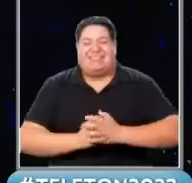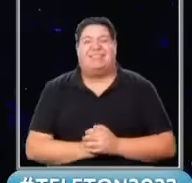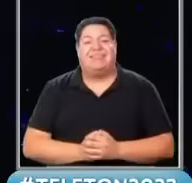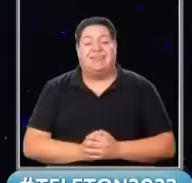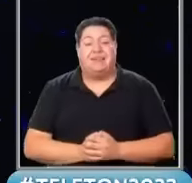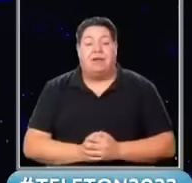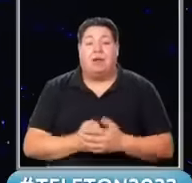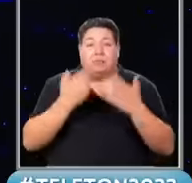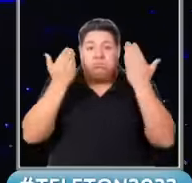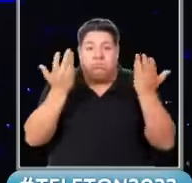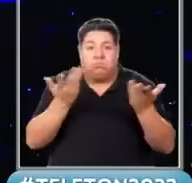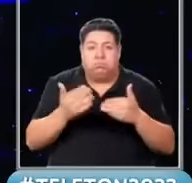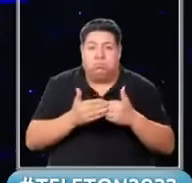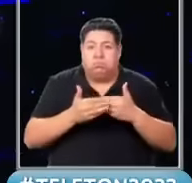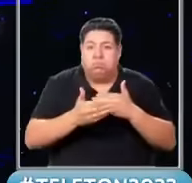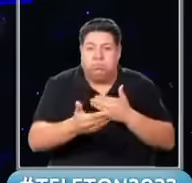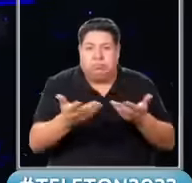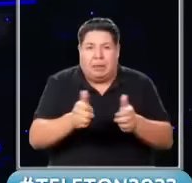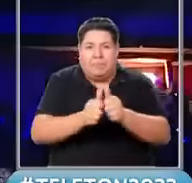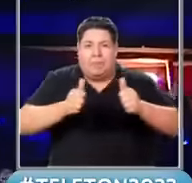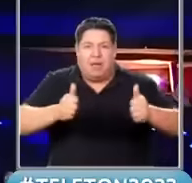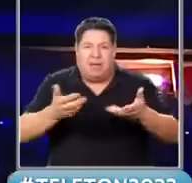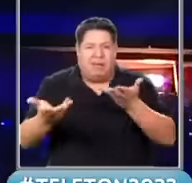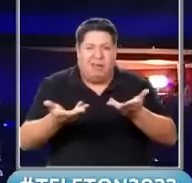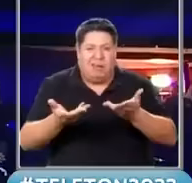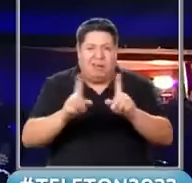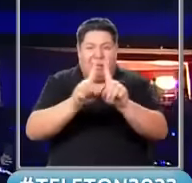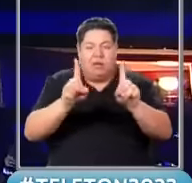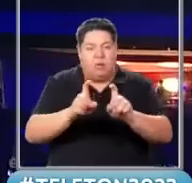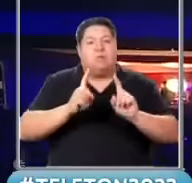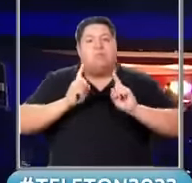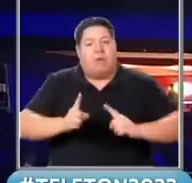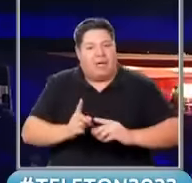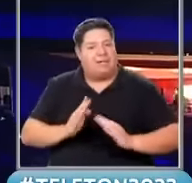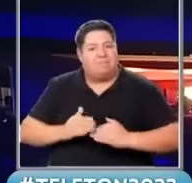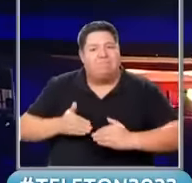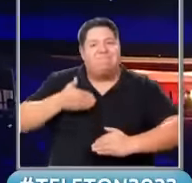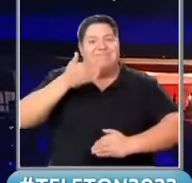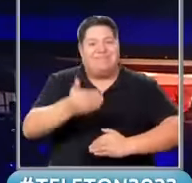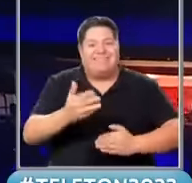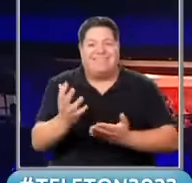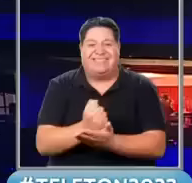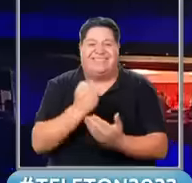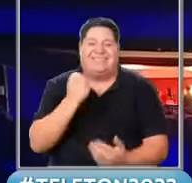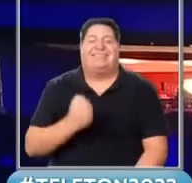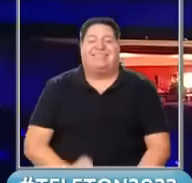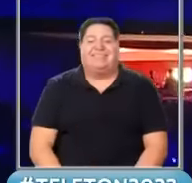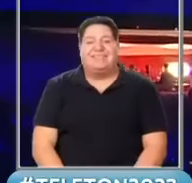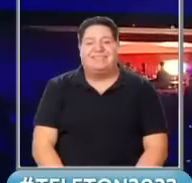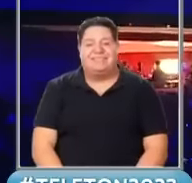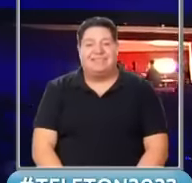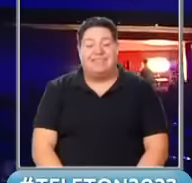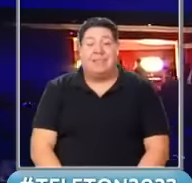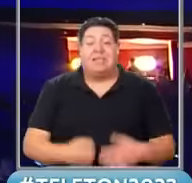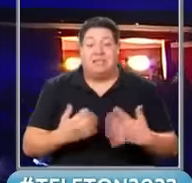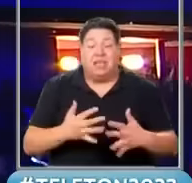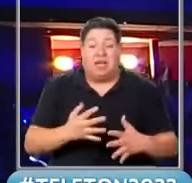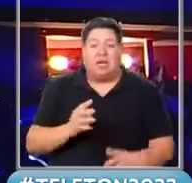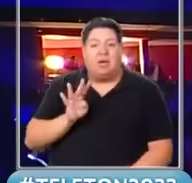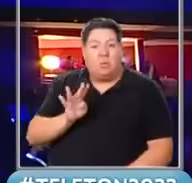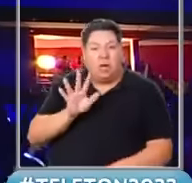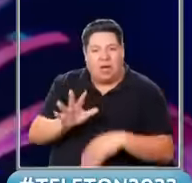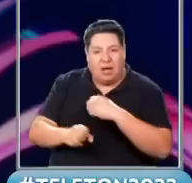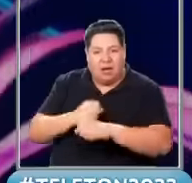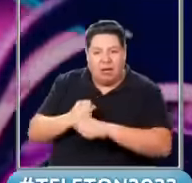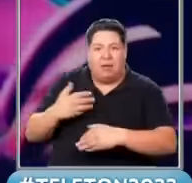No sabíamos qué iba a resultar de esa campaña, pero dimos el primer paso y logramos el éxito. Han pasado